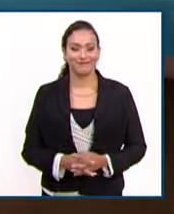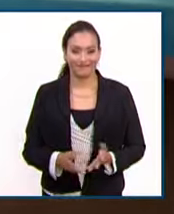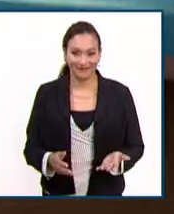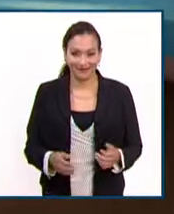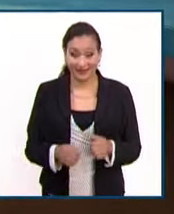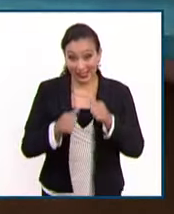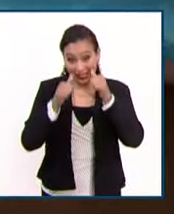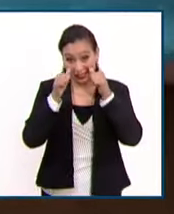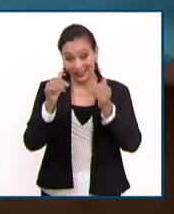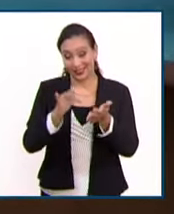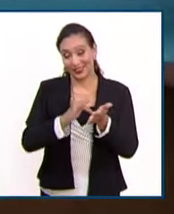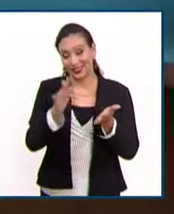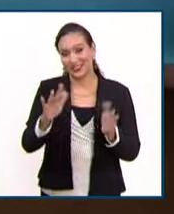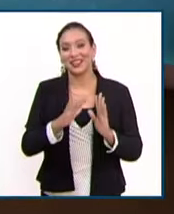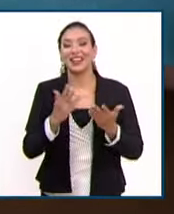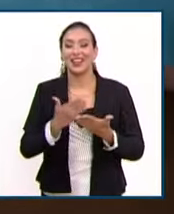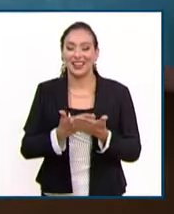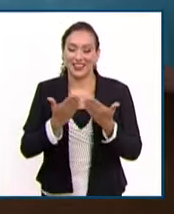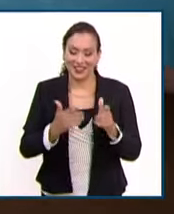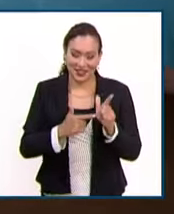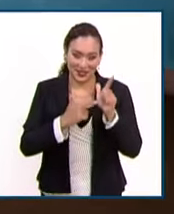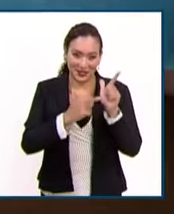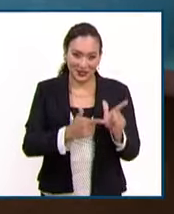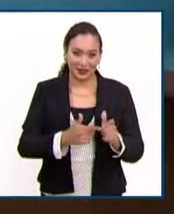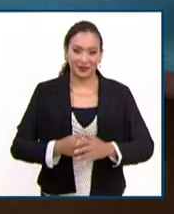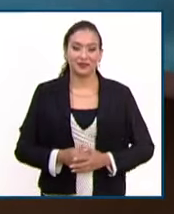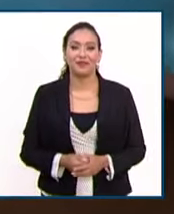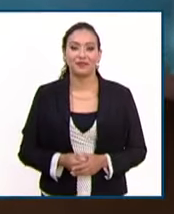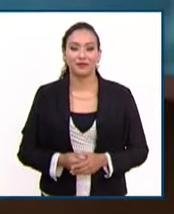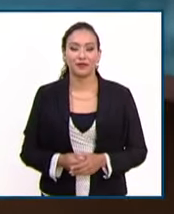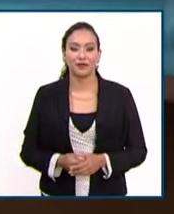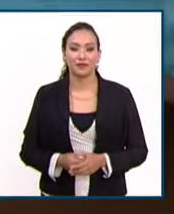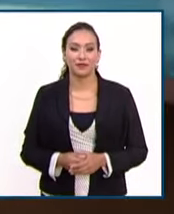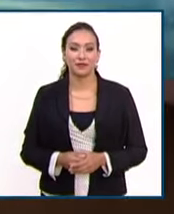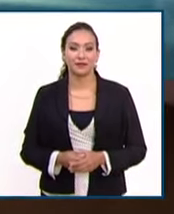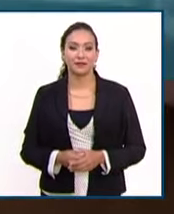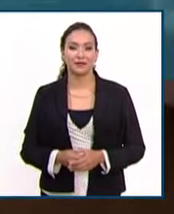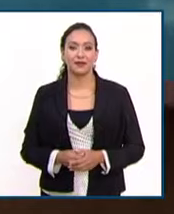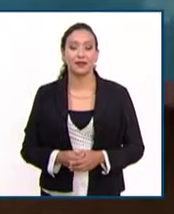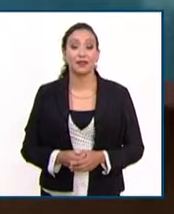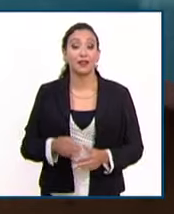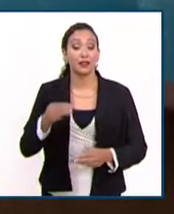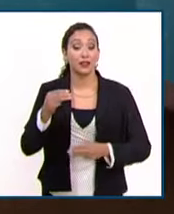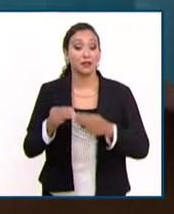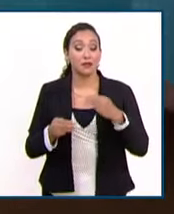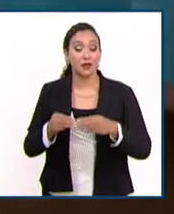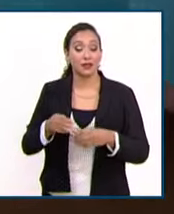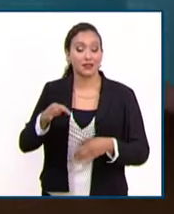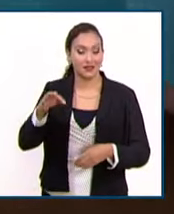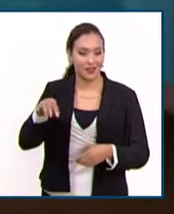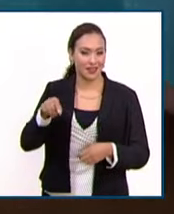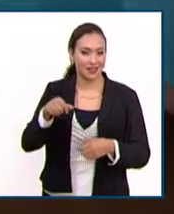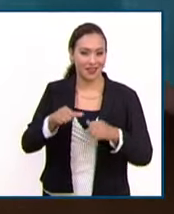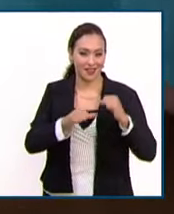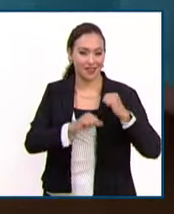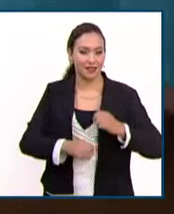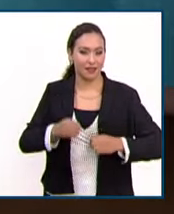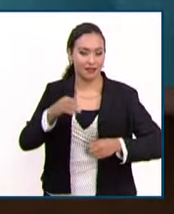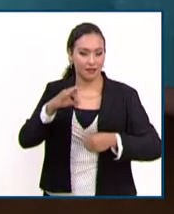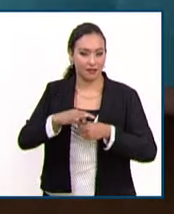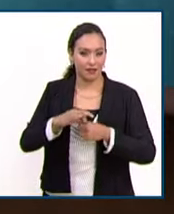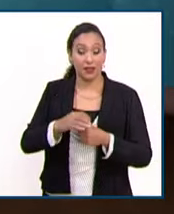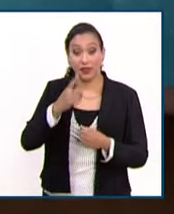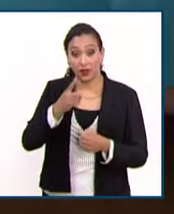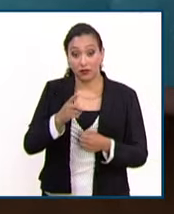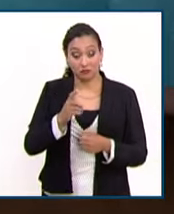Gracias por continuar con nosotros. Le tenemos más noticias. La magistrada presidenta del Tribunal Electoral estimó que después de la jornada del